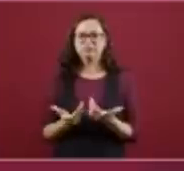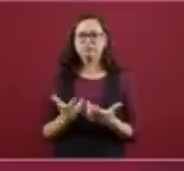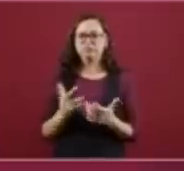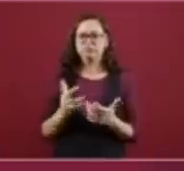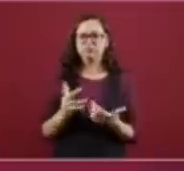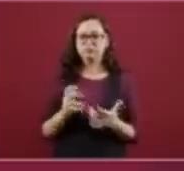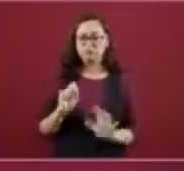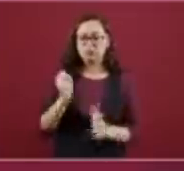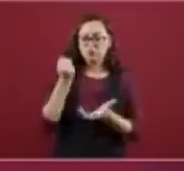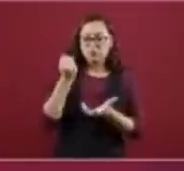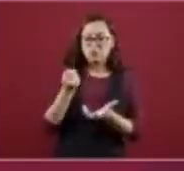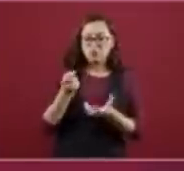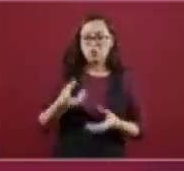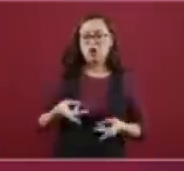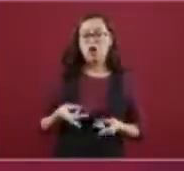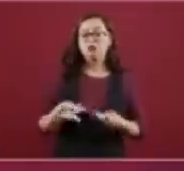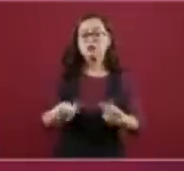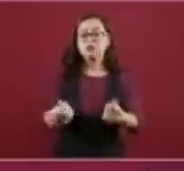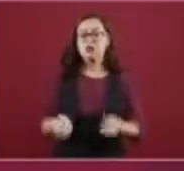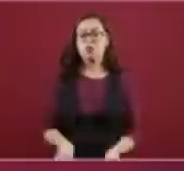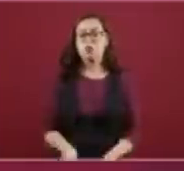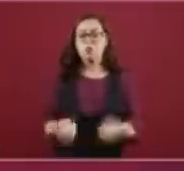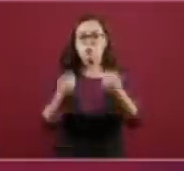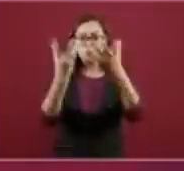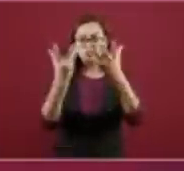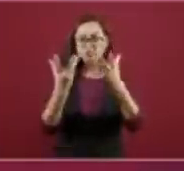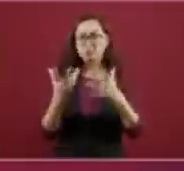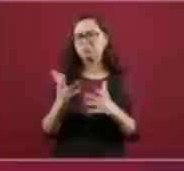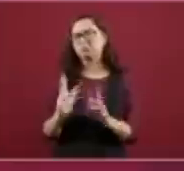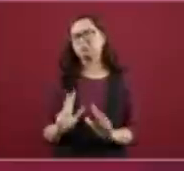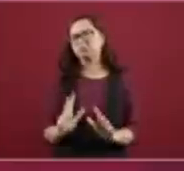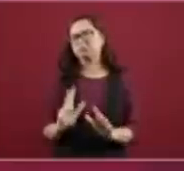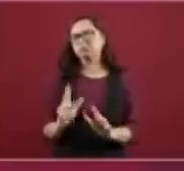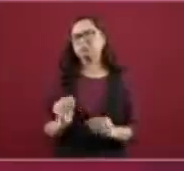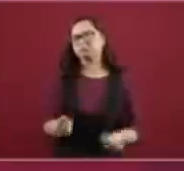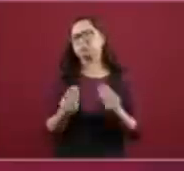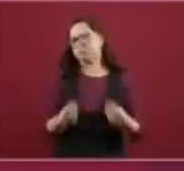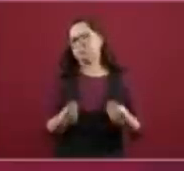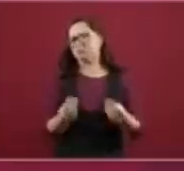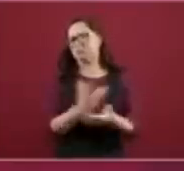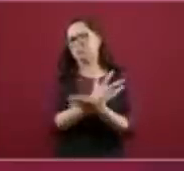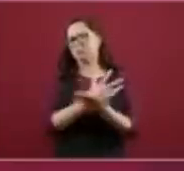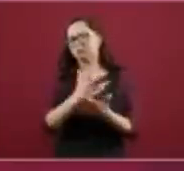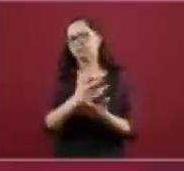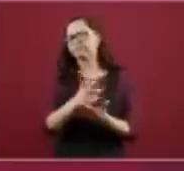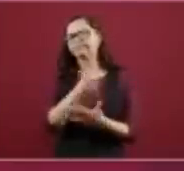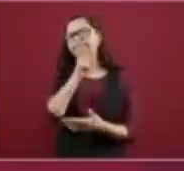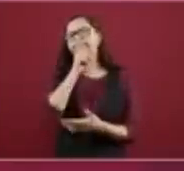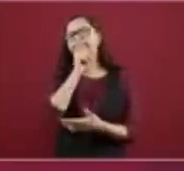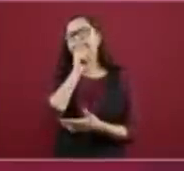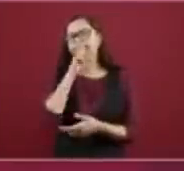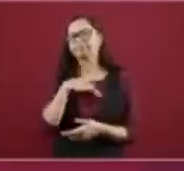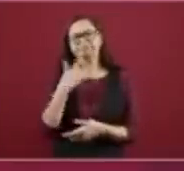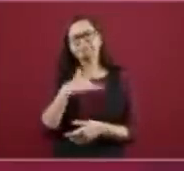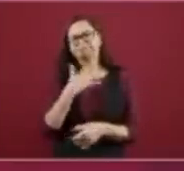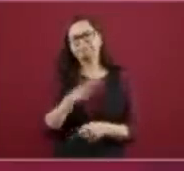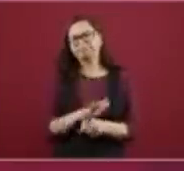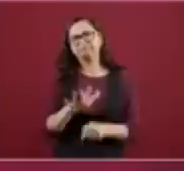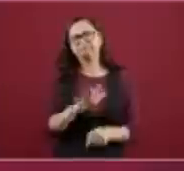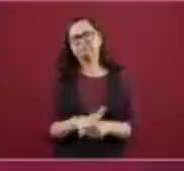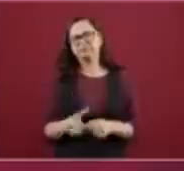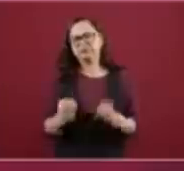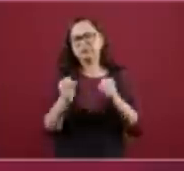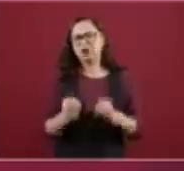presupuesto, no va a ser mucho, estoy seguro, y